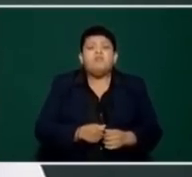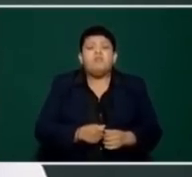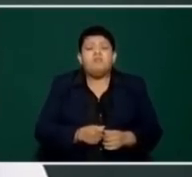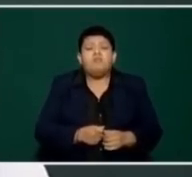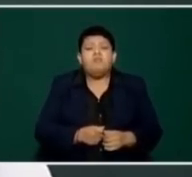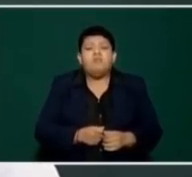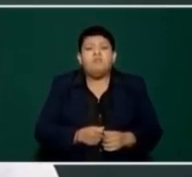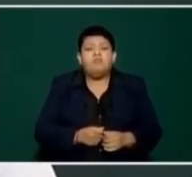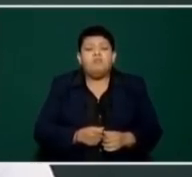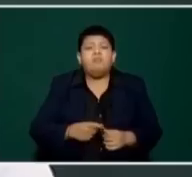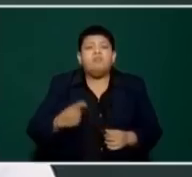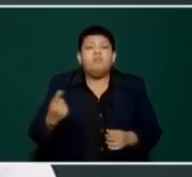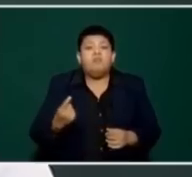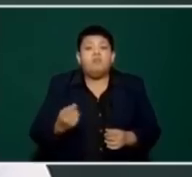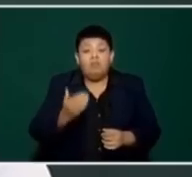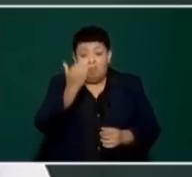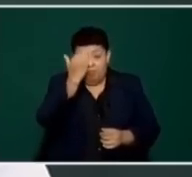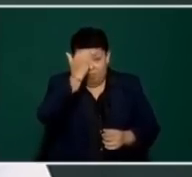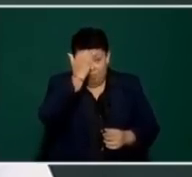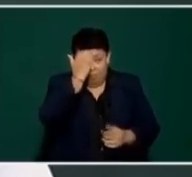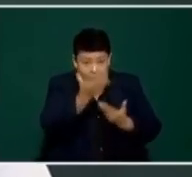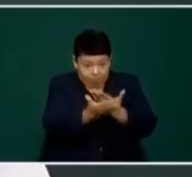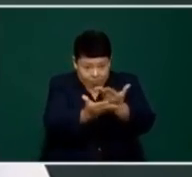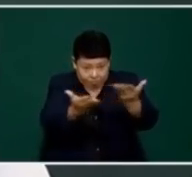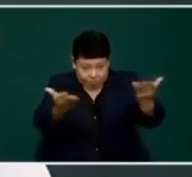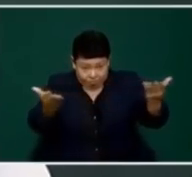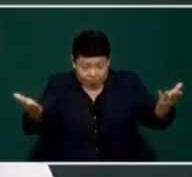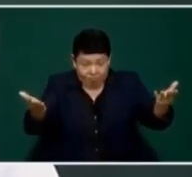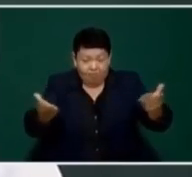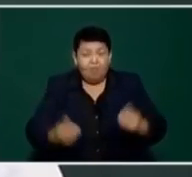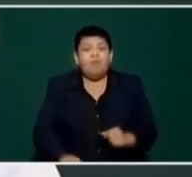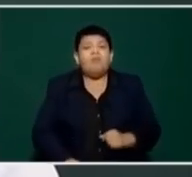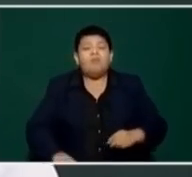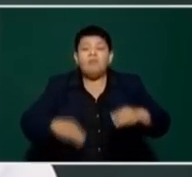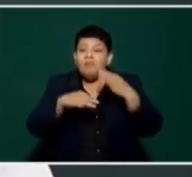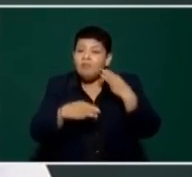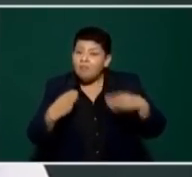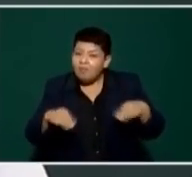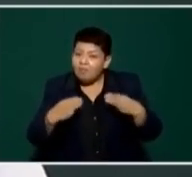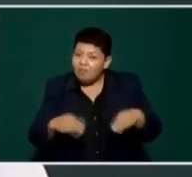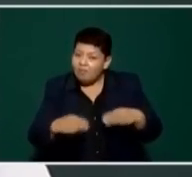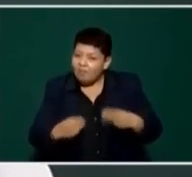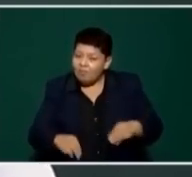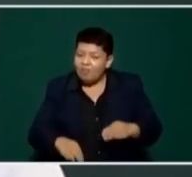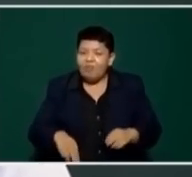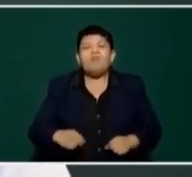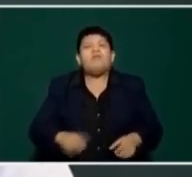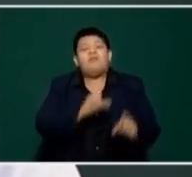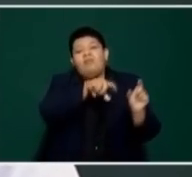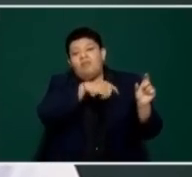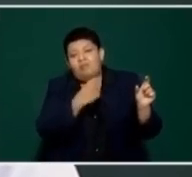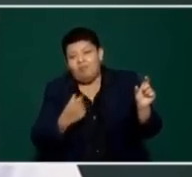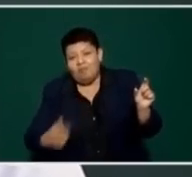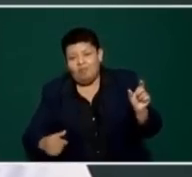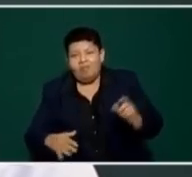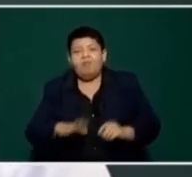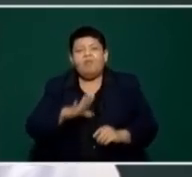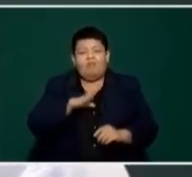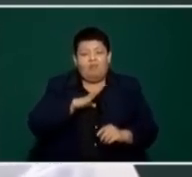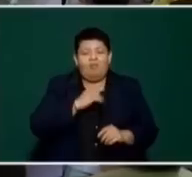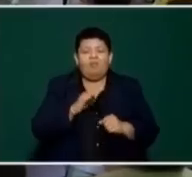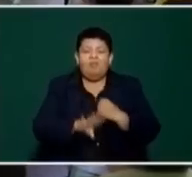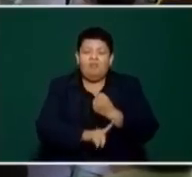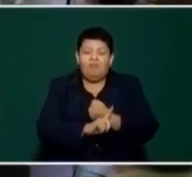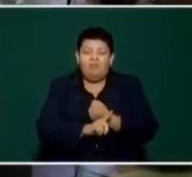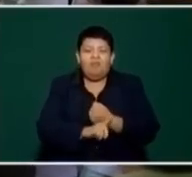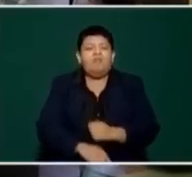darlo a conocer principalmente hacia el mercado nacional, que tal vez sea el que más afectación podría tener?